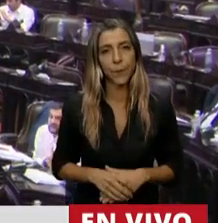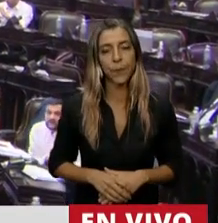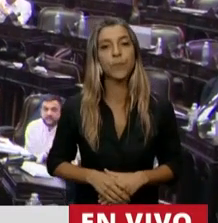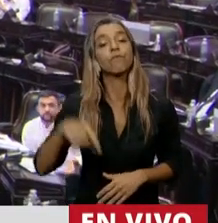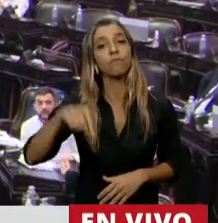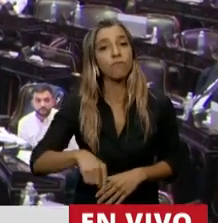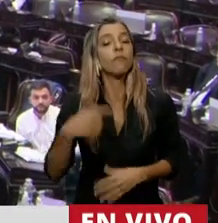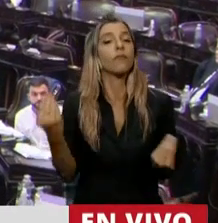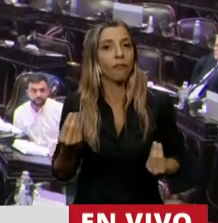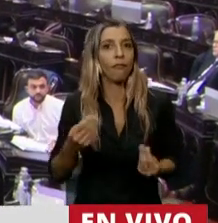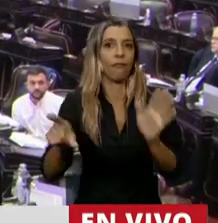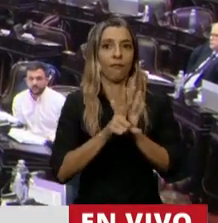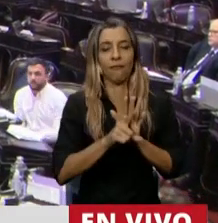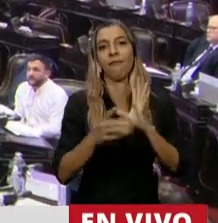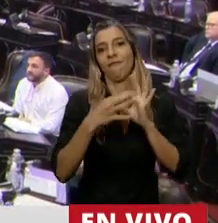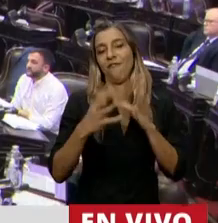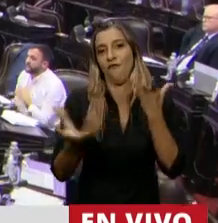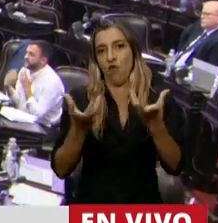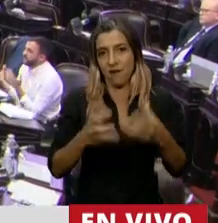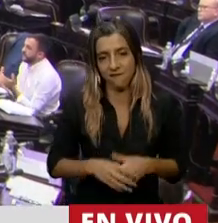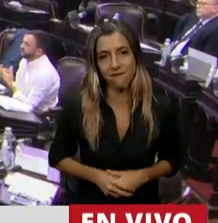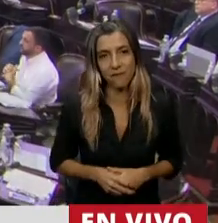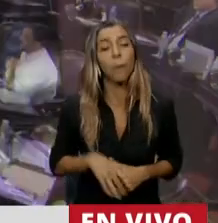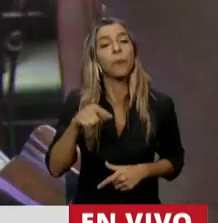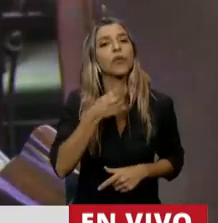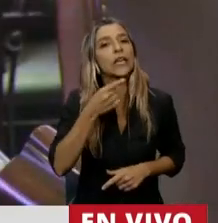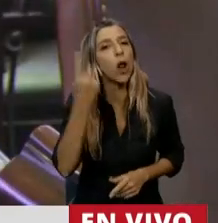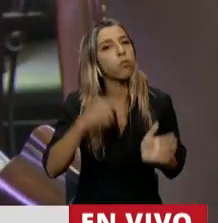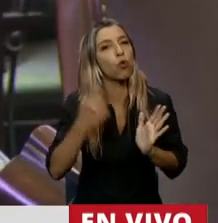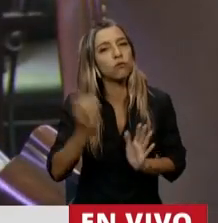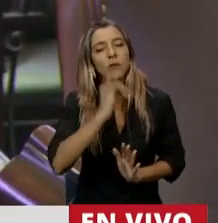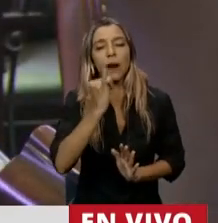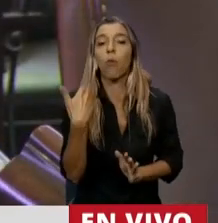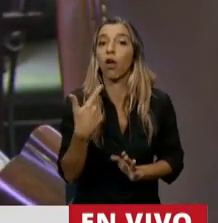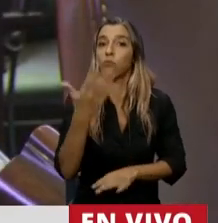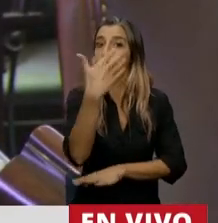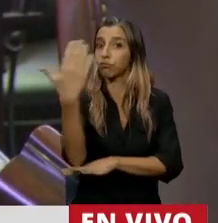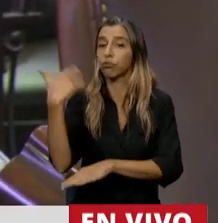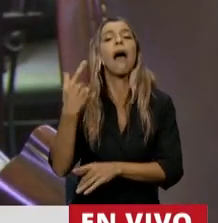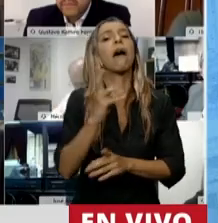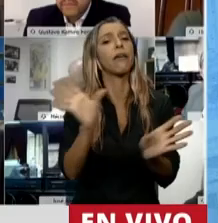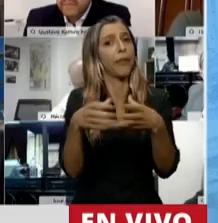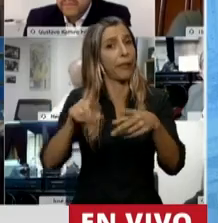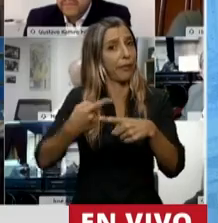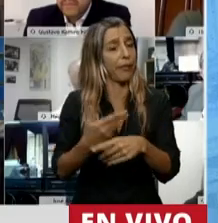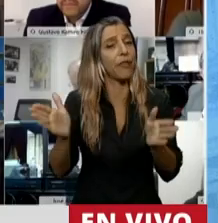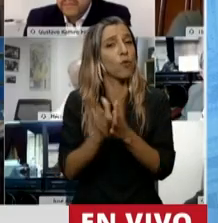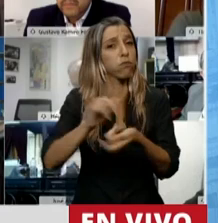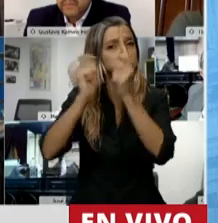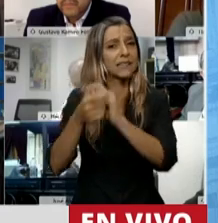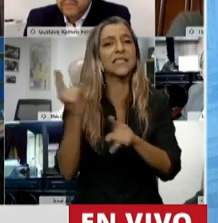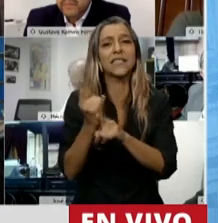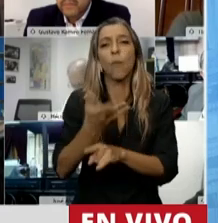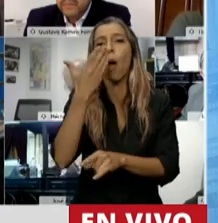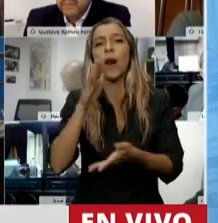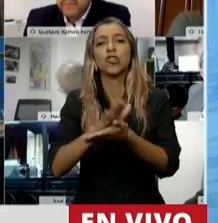Y ahora la ley del fuego. Pero acá quiero hacer una salvedad, porque me parece que en los discursos de Juntos por el Cambio se planteó todo el tiempo la ley